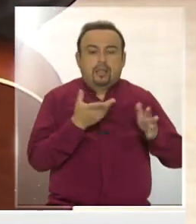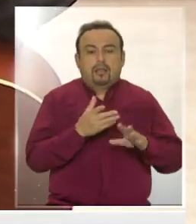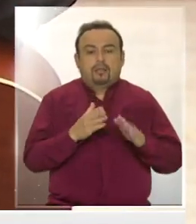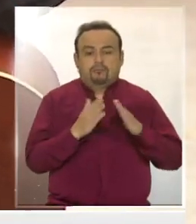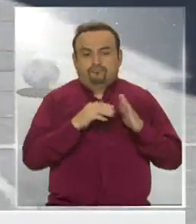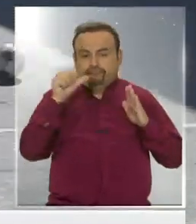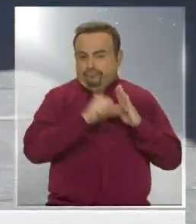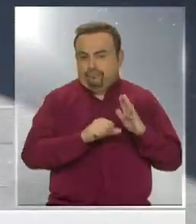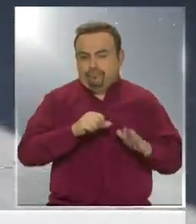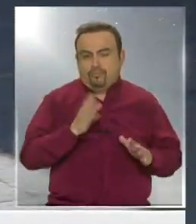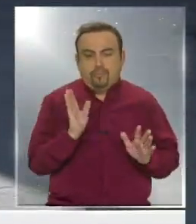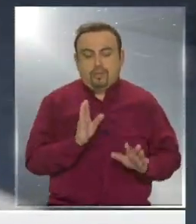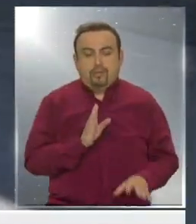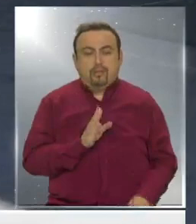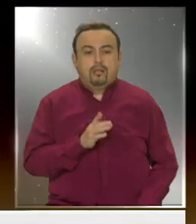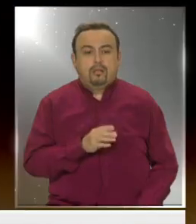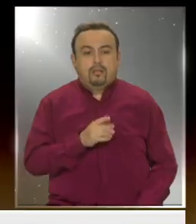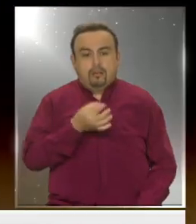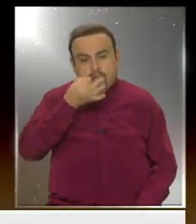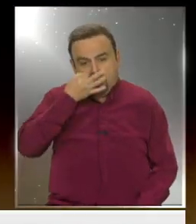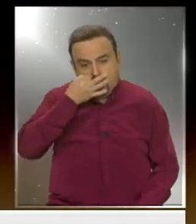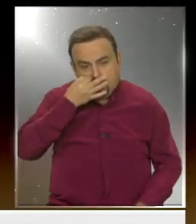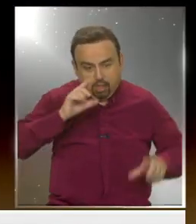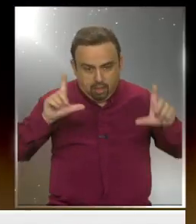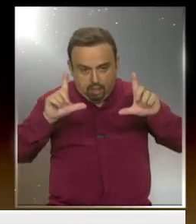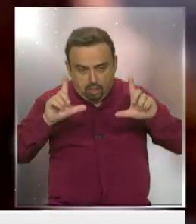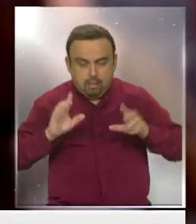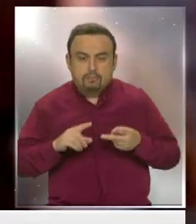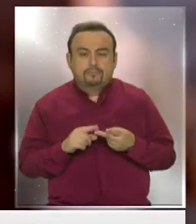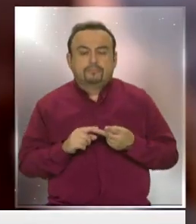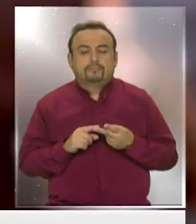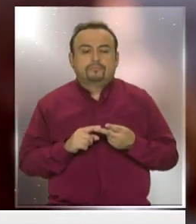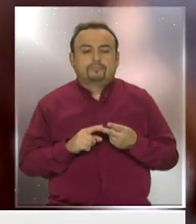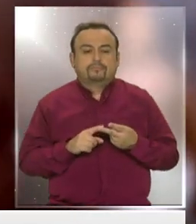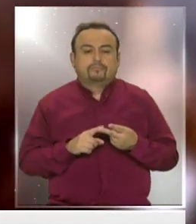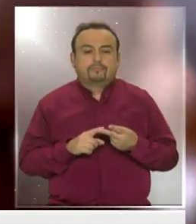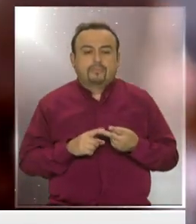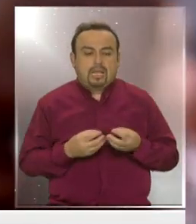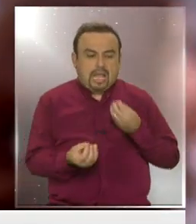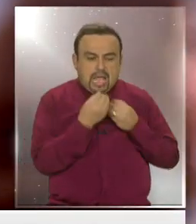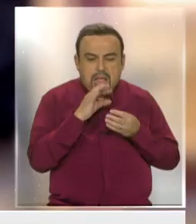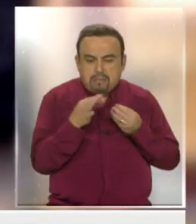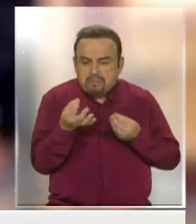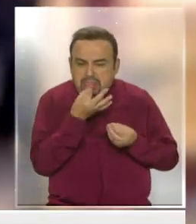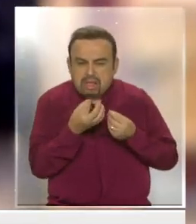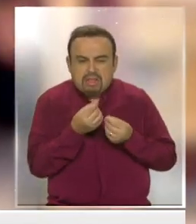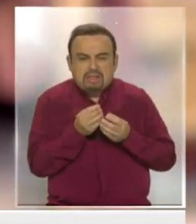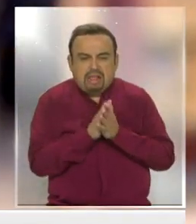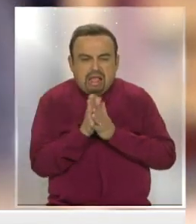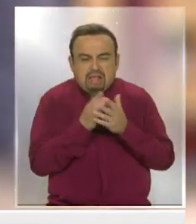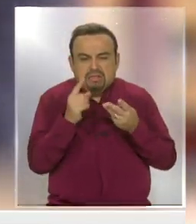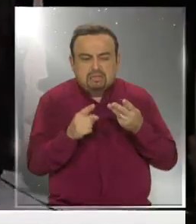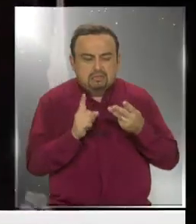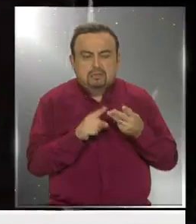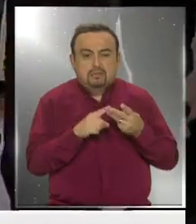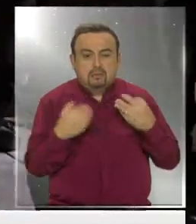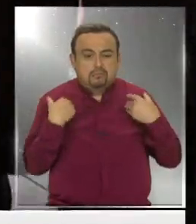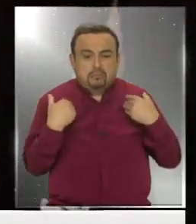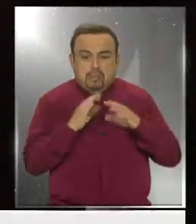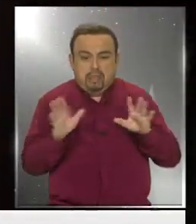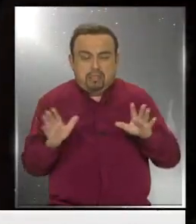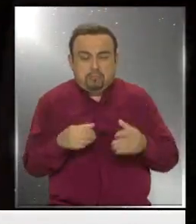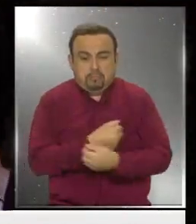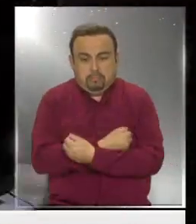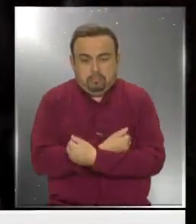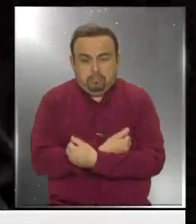cuarentena número uno ven más televisión número dos comen más chatarra número tres hacen menos ejercicio número